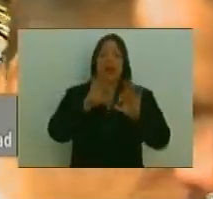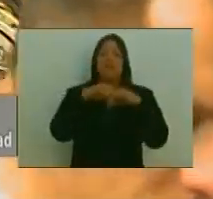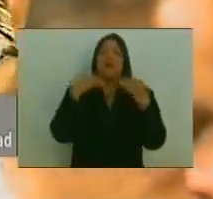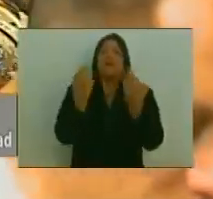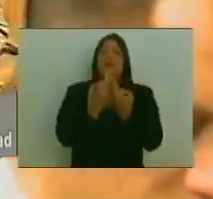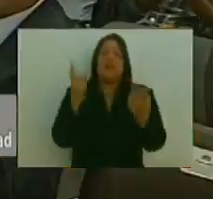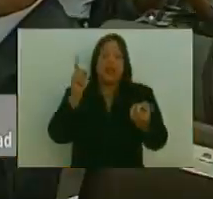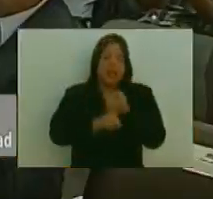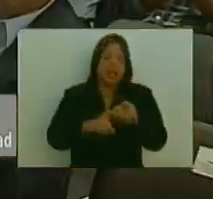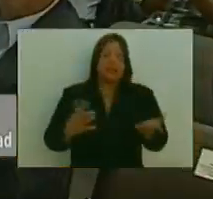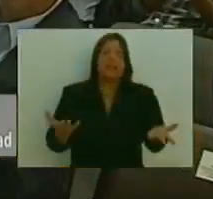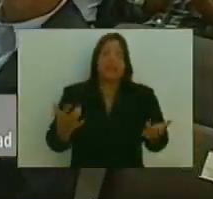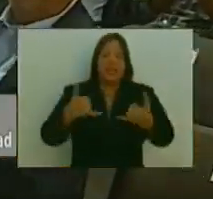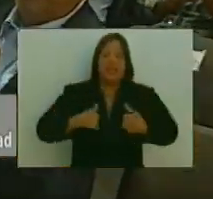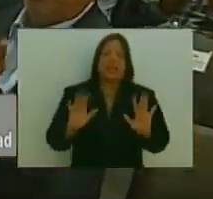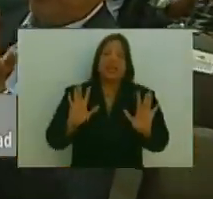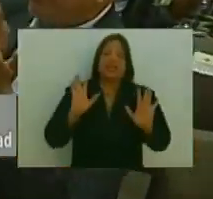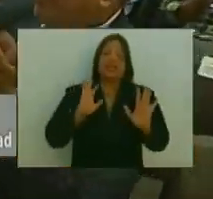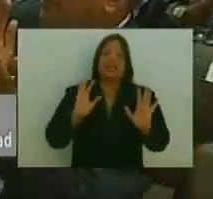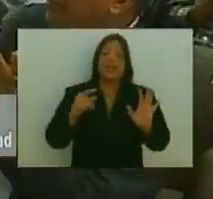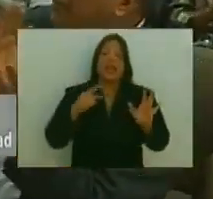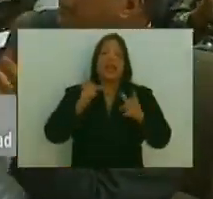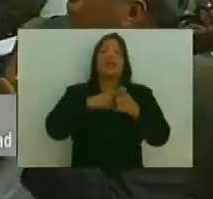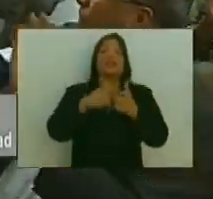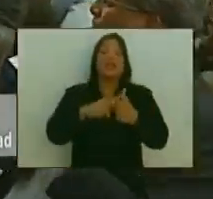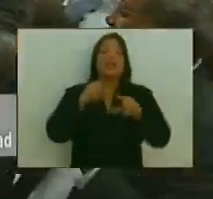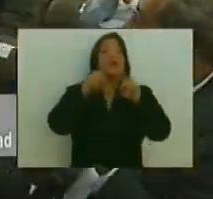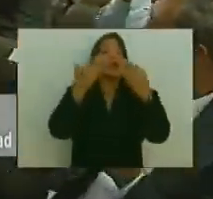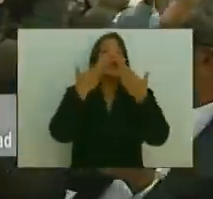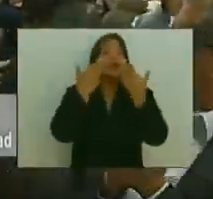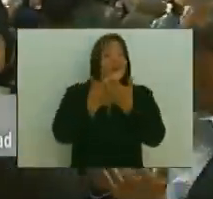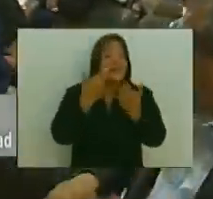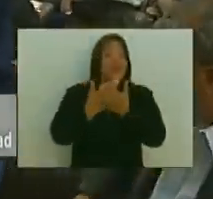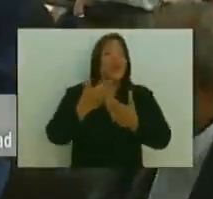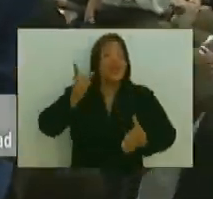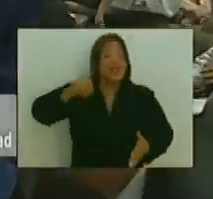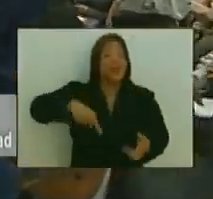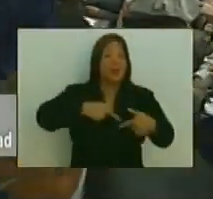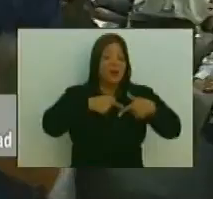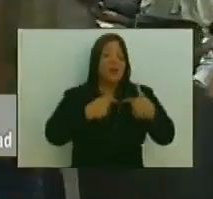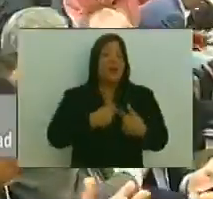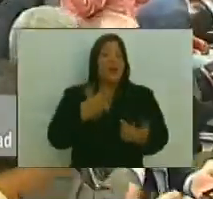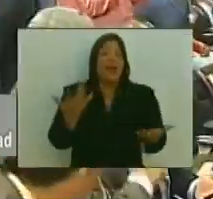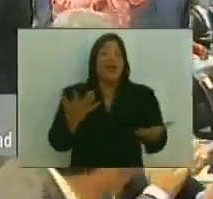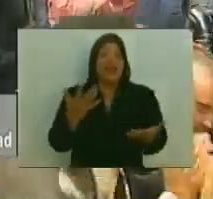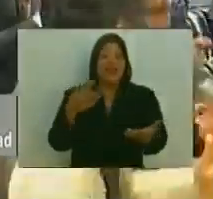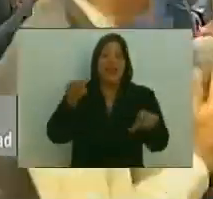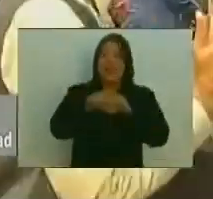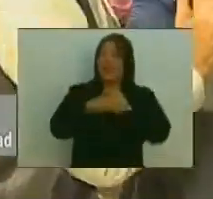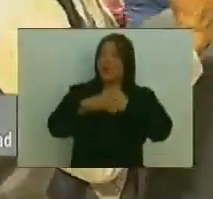familia. Entonces, bueno, para que ustedes vean, también tenemos nuestro guaguancó.